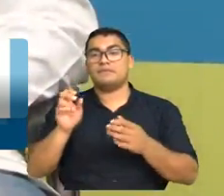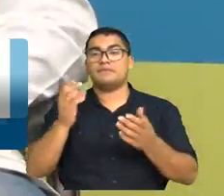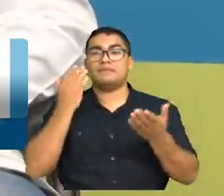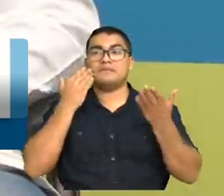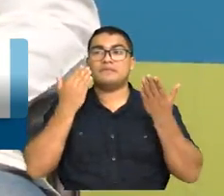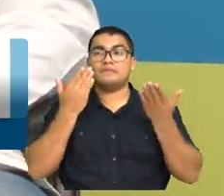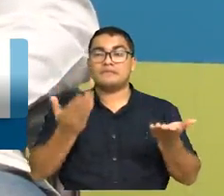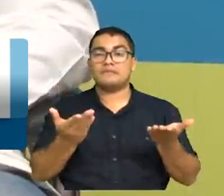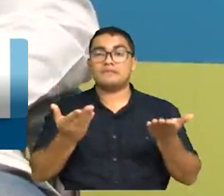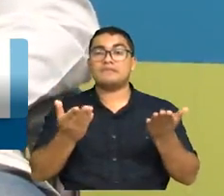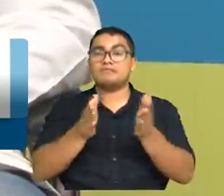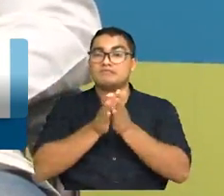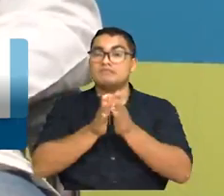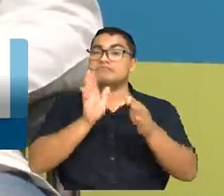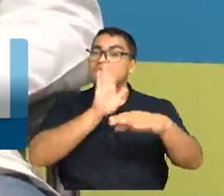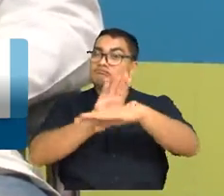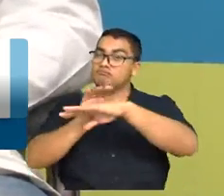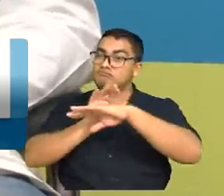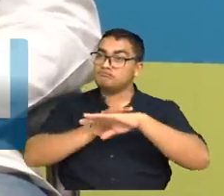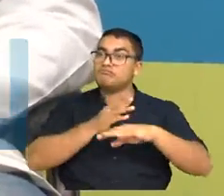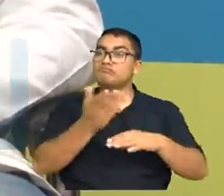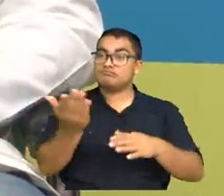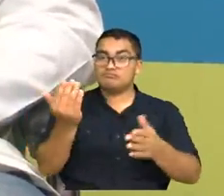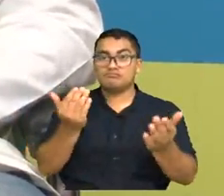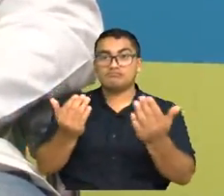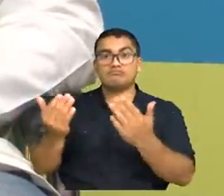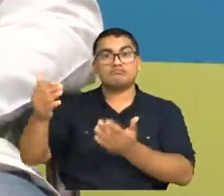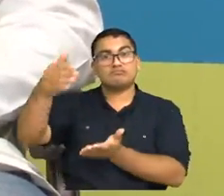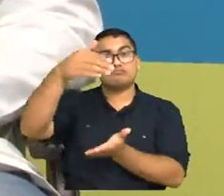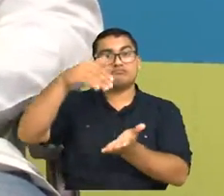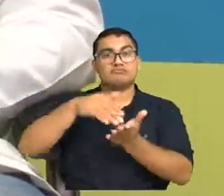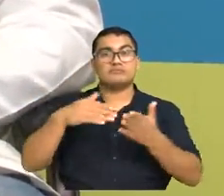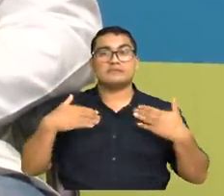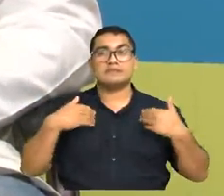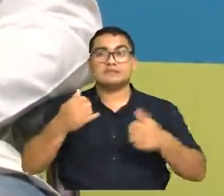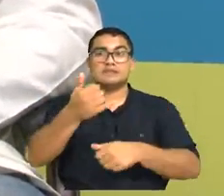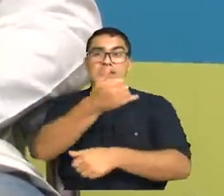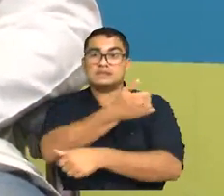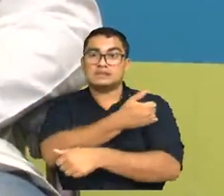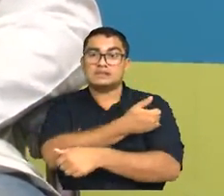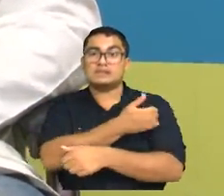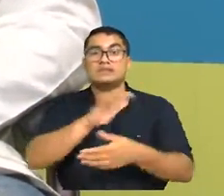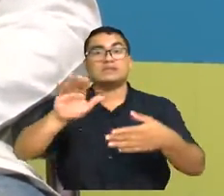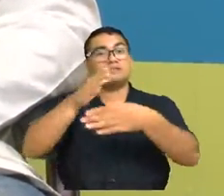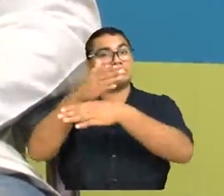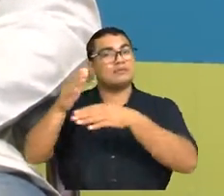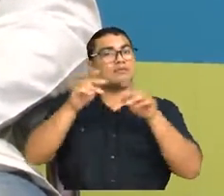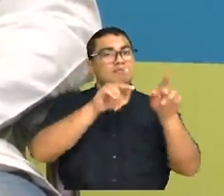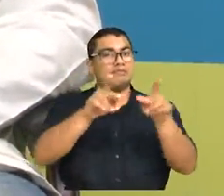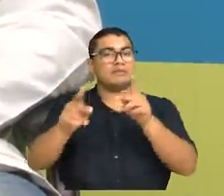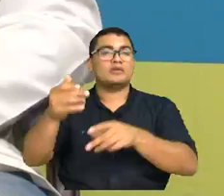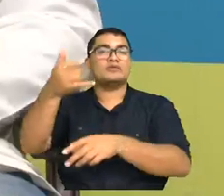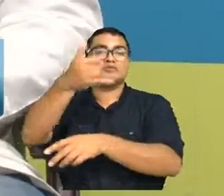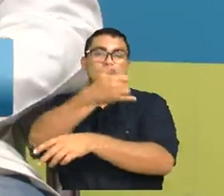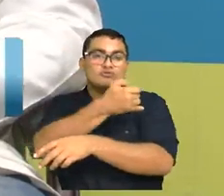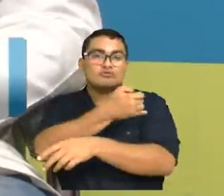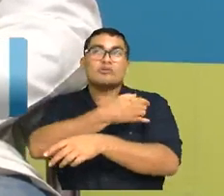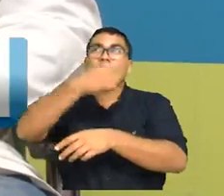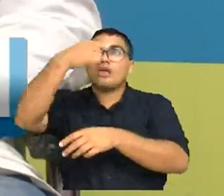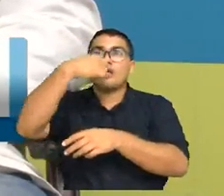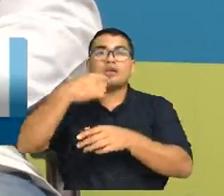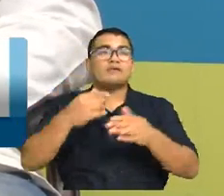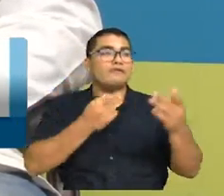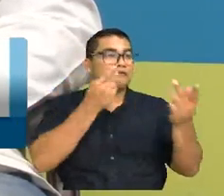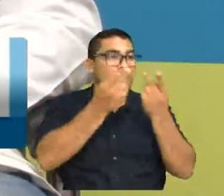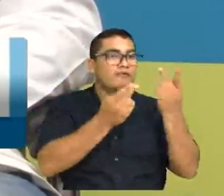acudan a su centro de salud. Tenemos múltiples estrategias para llegar esta vacuna a la población. Vamos a andar en recorridos casa a